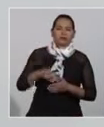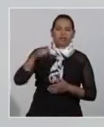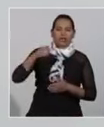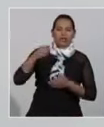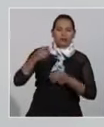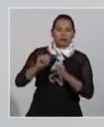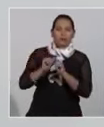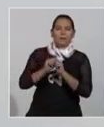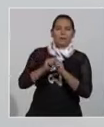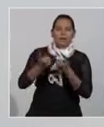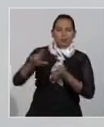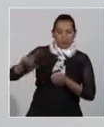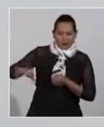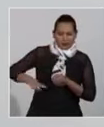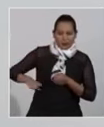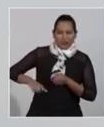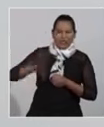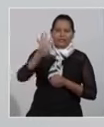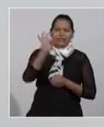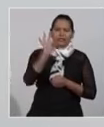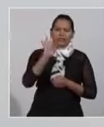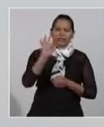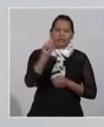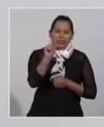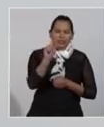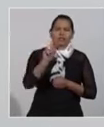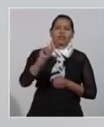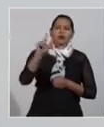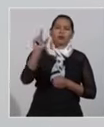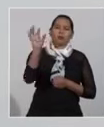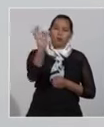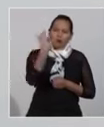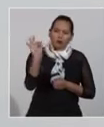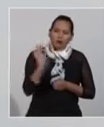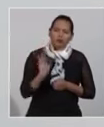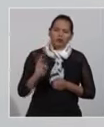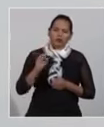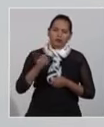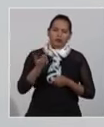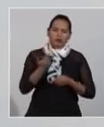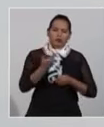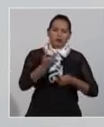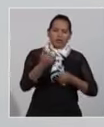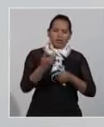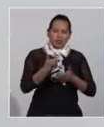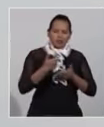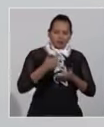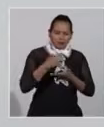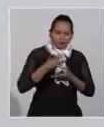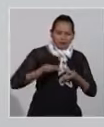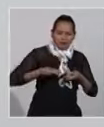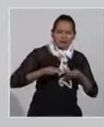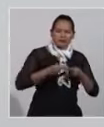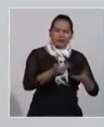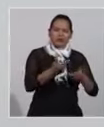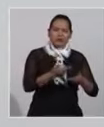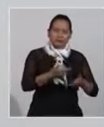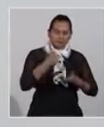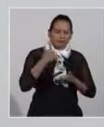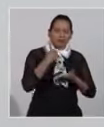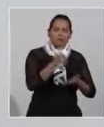el 70% de los recursos se destinaron al interior y el 30% únicamente a la